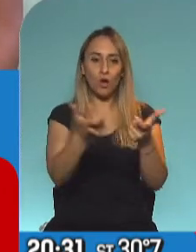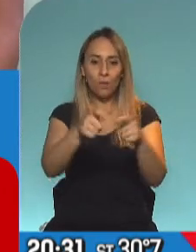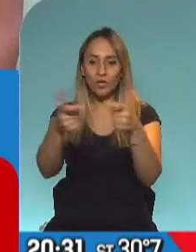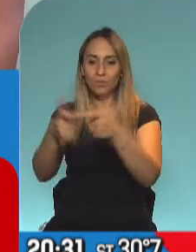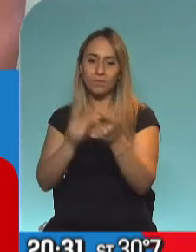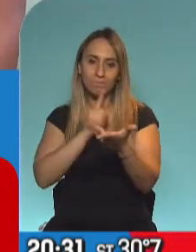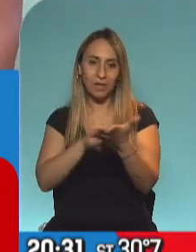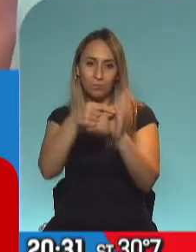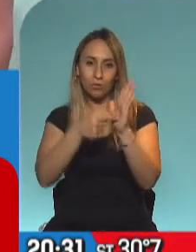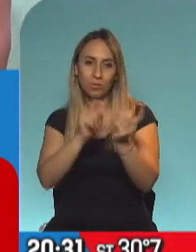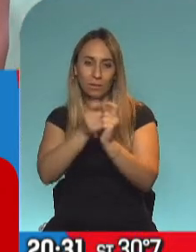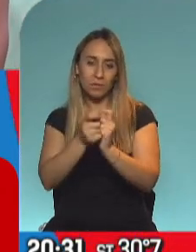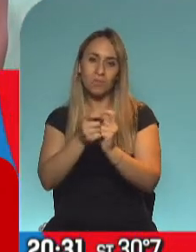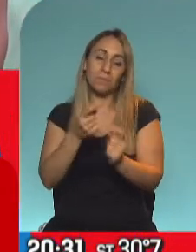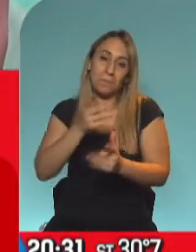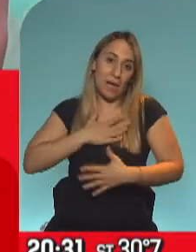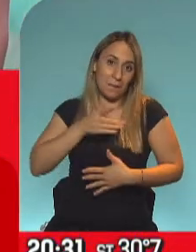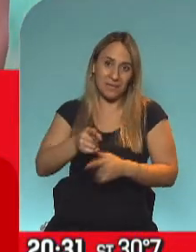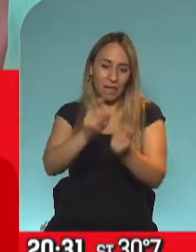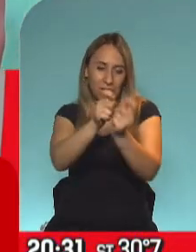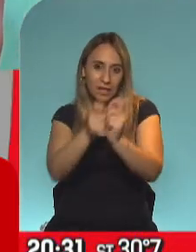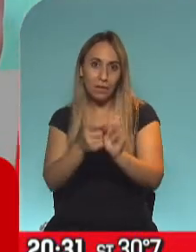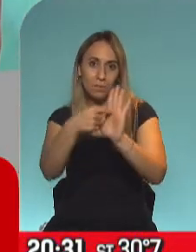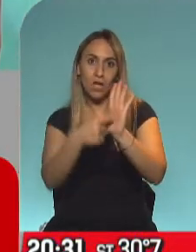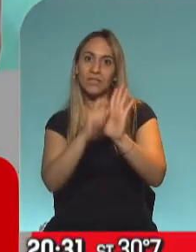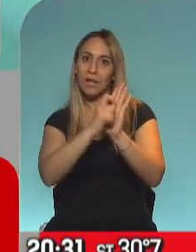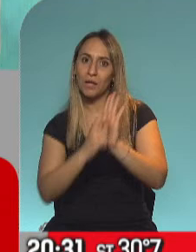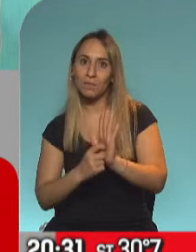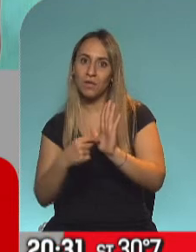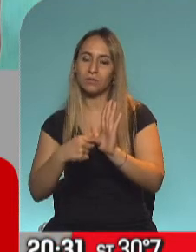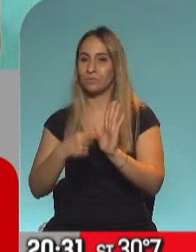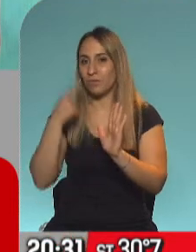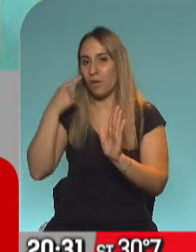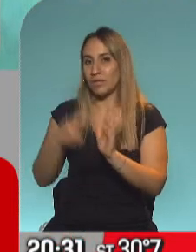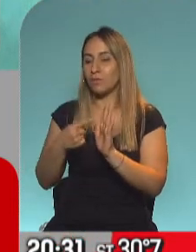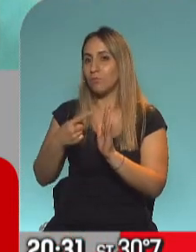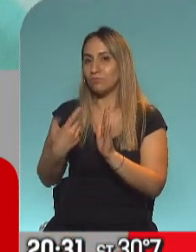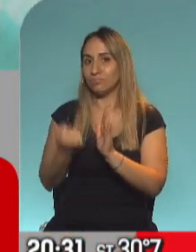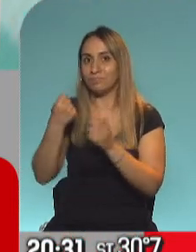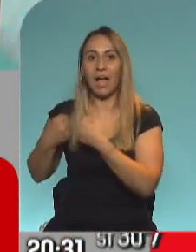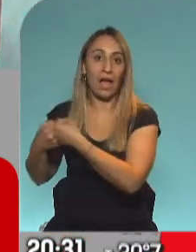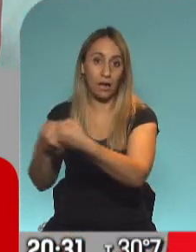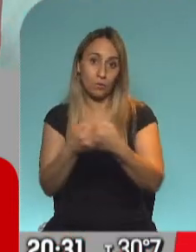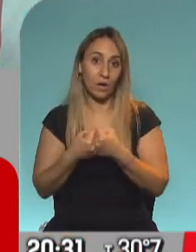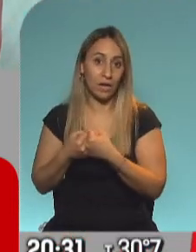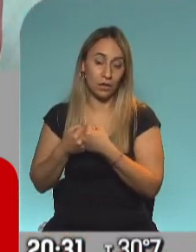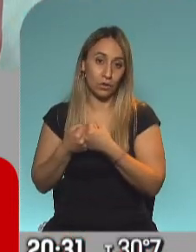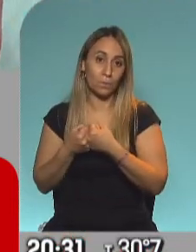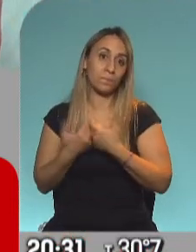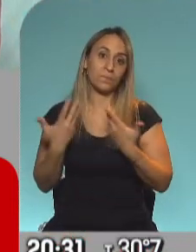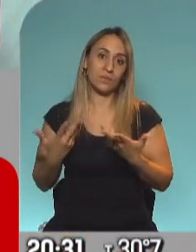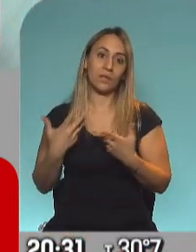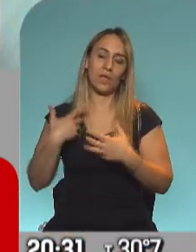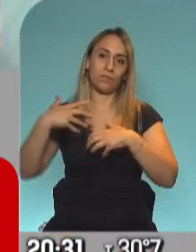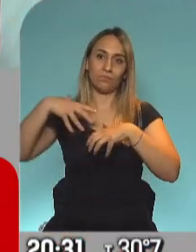más consenso y de manera tal que más estén a favor de una cosa que es necesaria desde el punto de vista sanitario. Lo